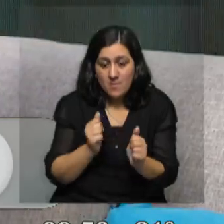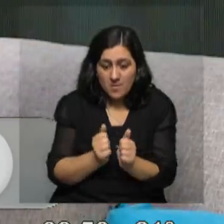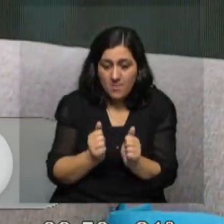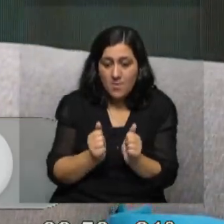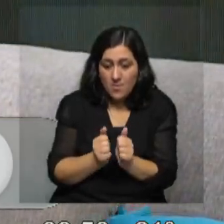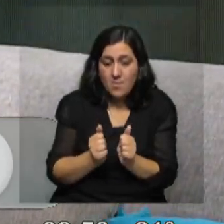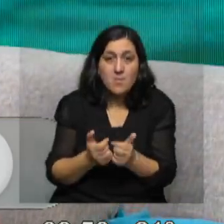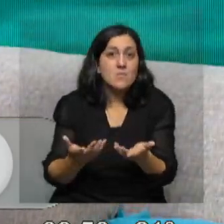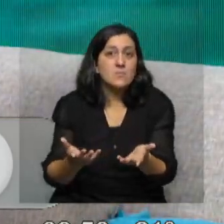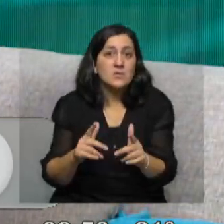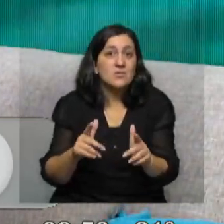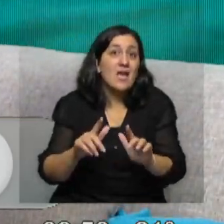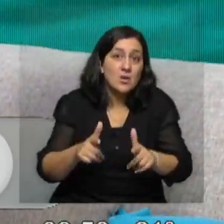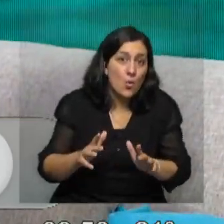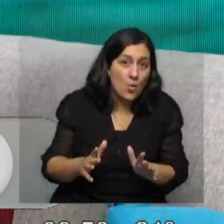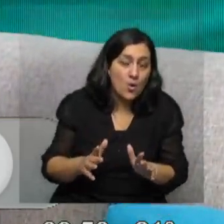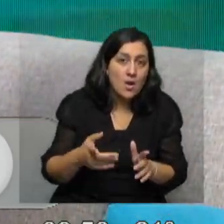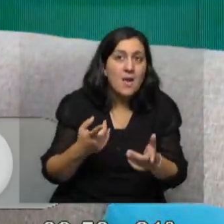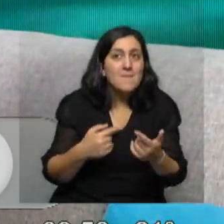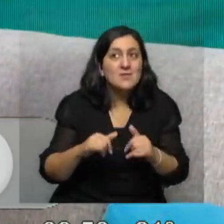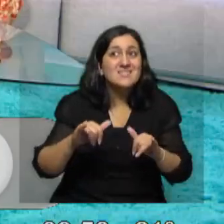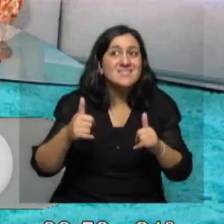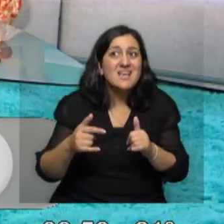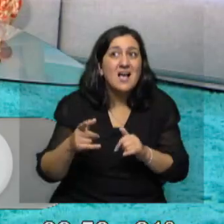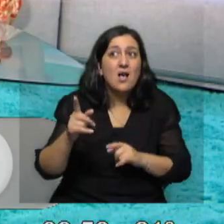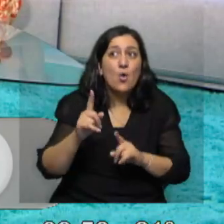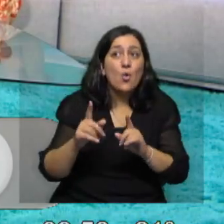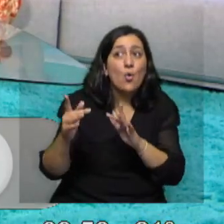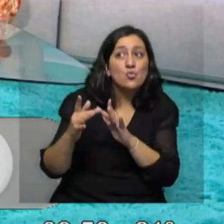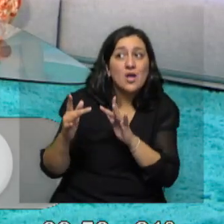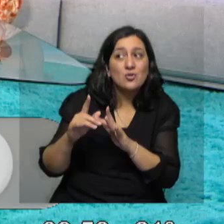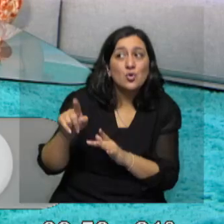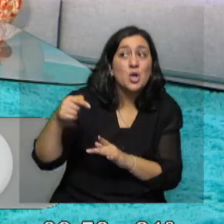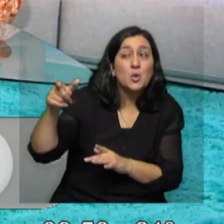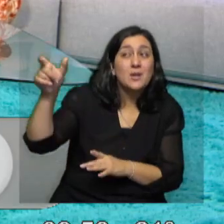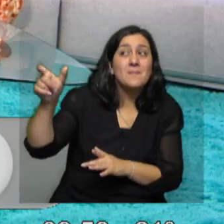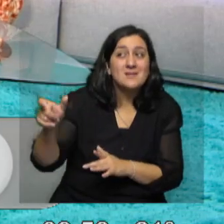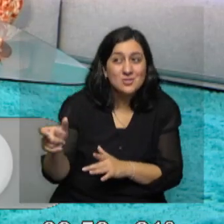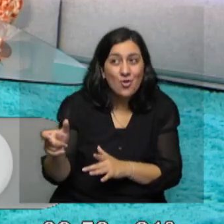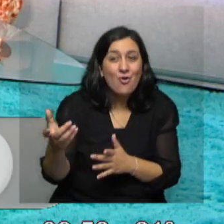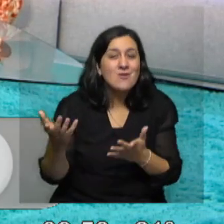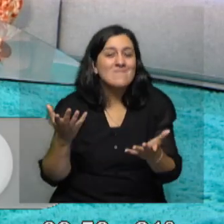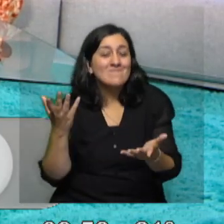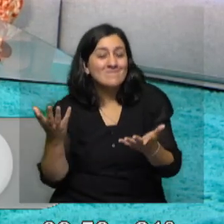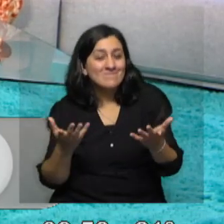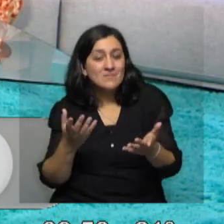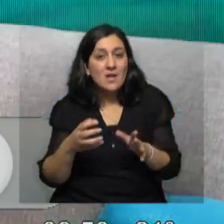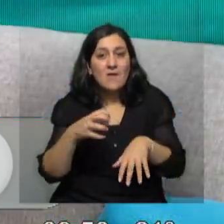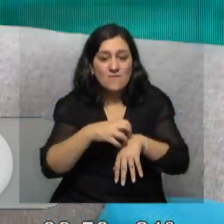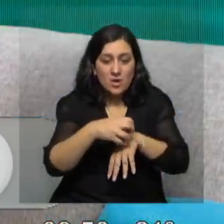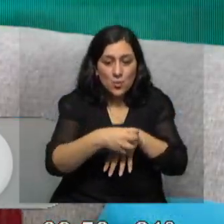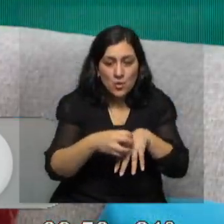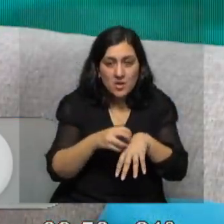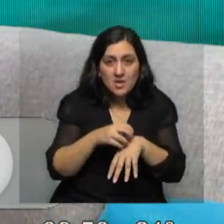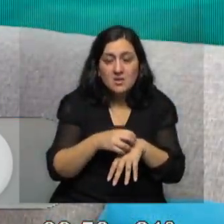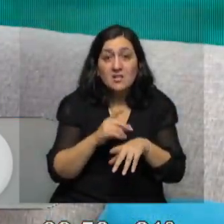estéril. Y bueno. Pero en realidad si ya hubo algún tipo de contacto, que vamos, ¿no? Es el tema del HPV, de verruguitas, es con